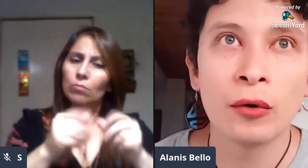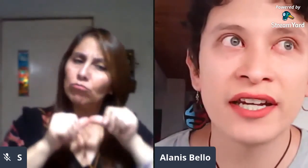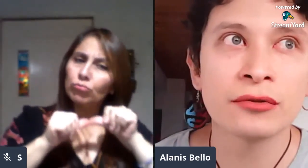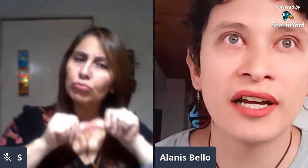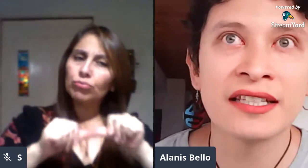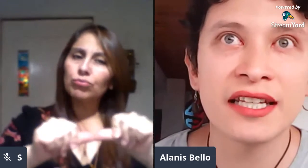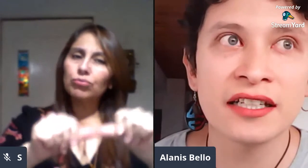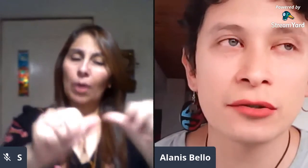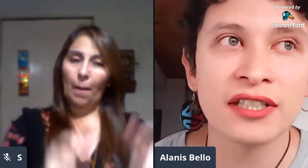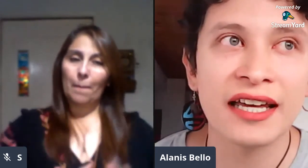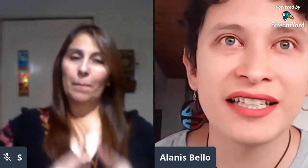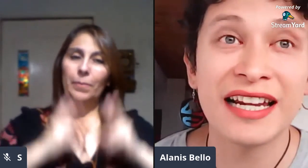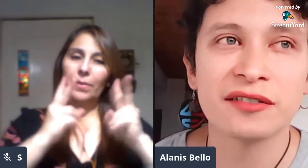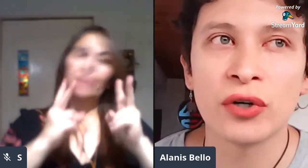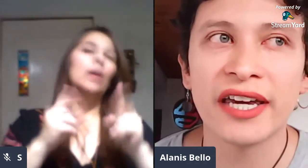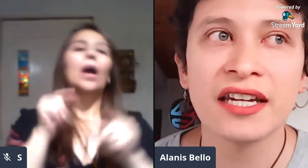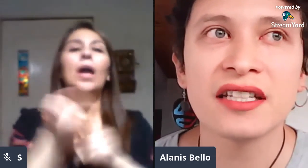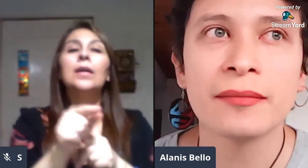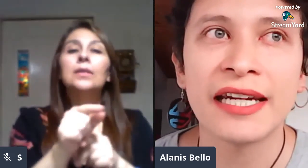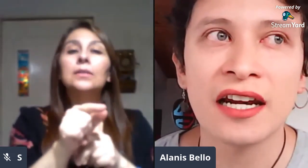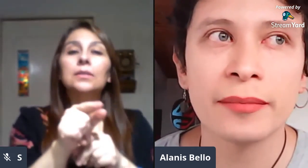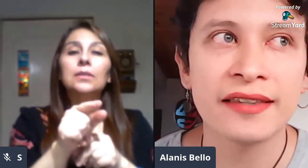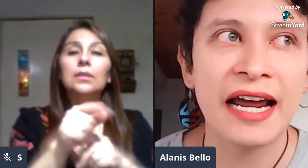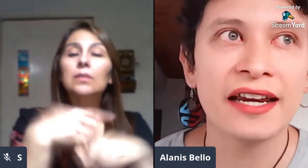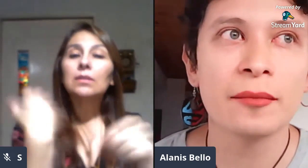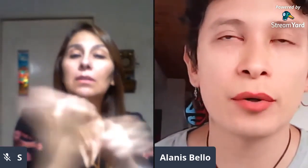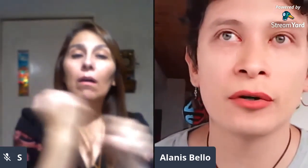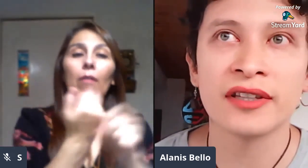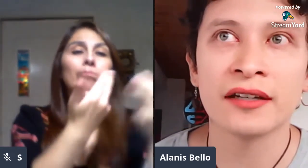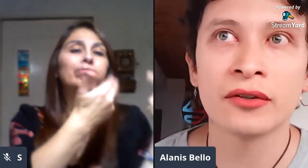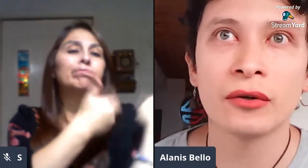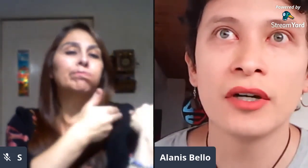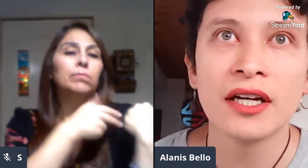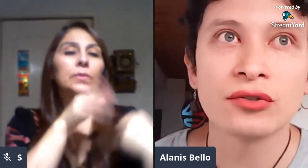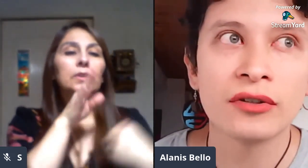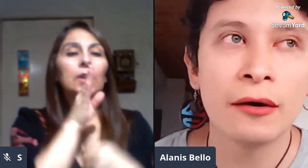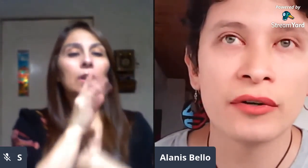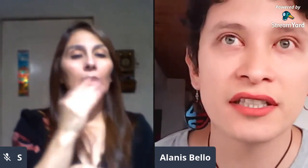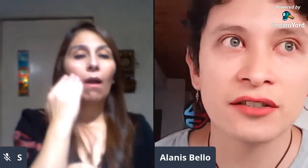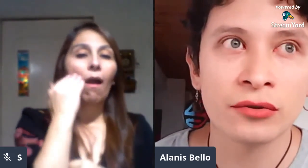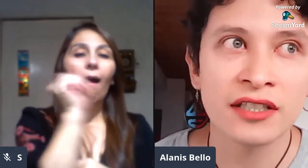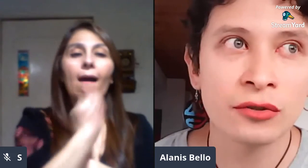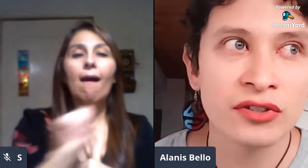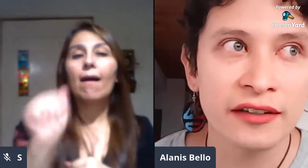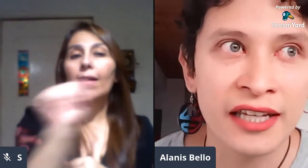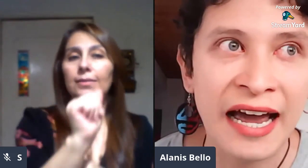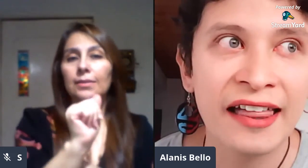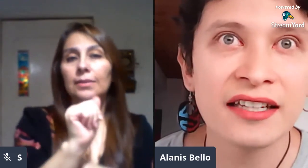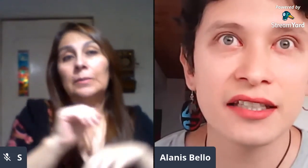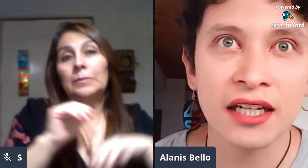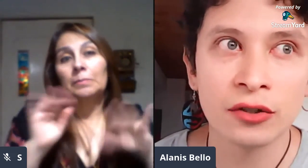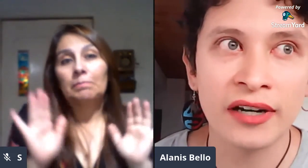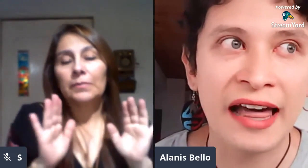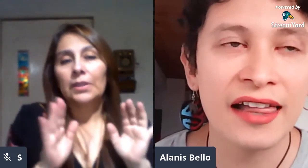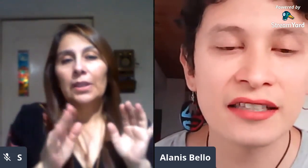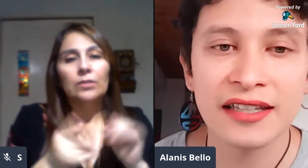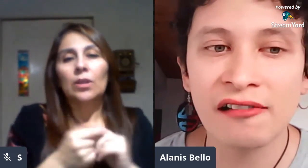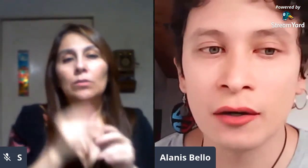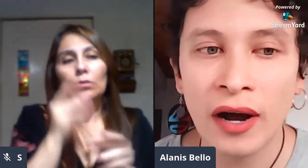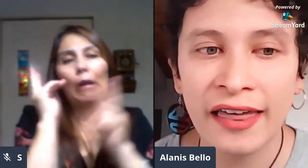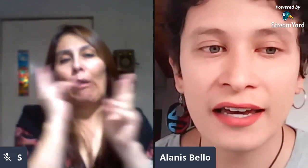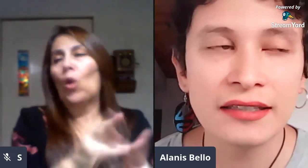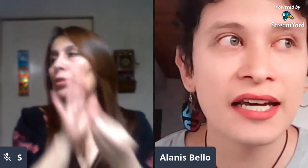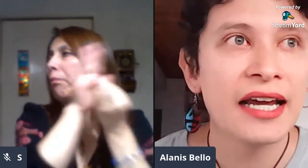Tales labores suelen ser asociadas a las mujeres de manera arbitraria y por lo tanto son labores que son desconsideradas,